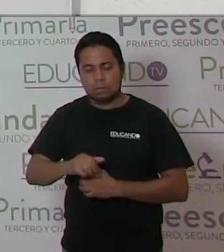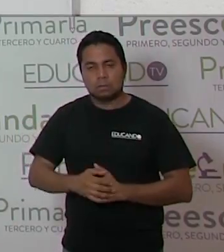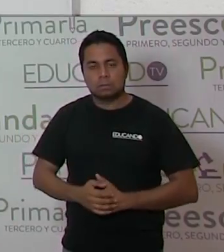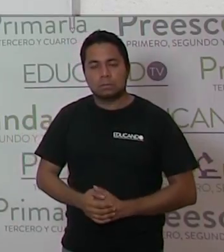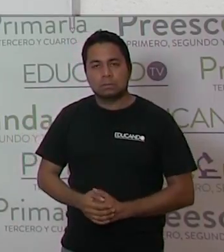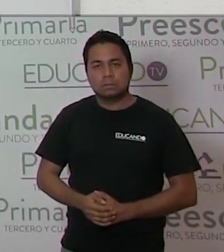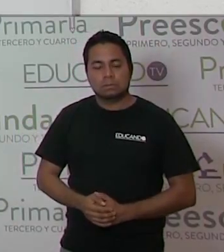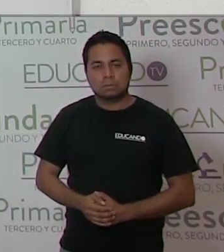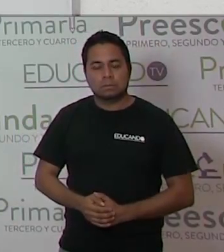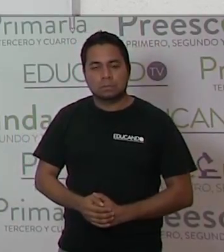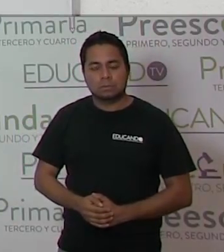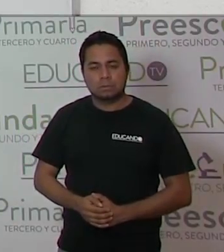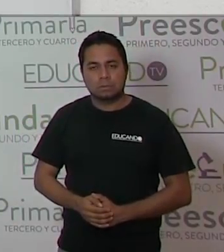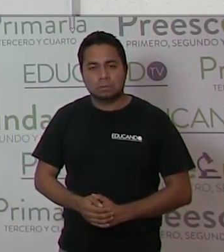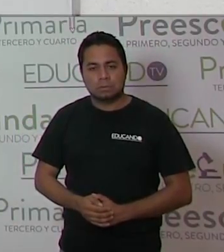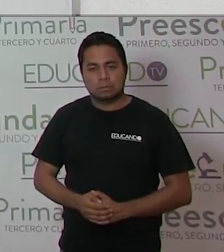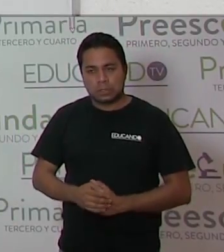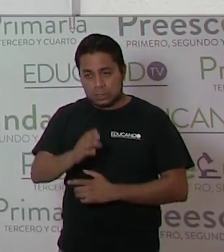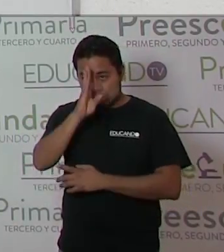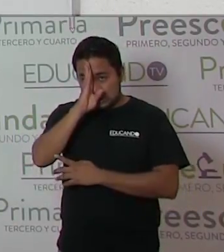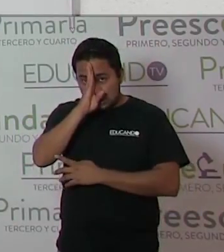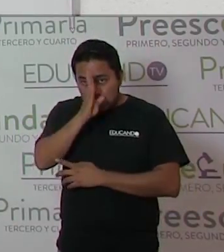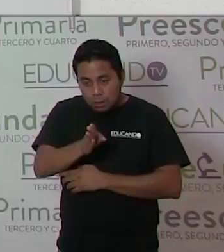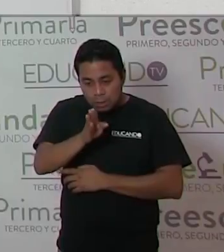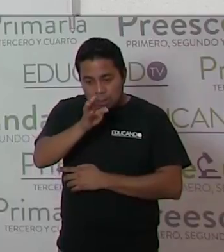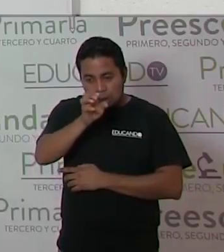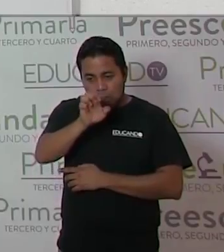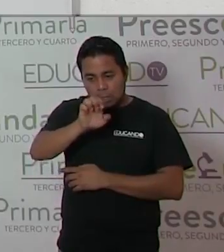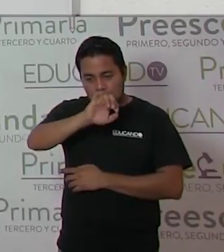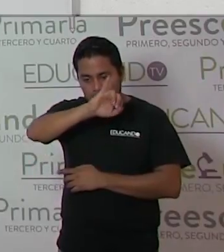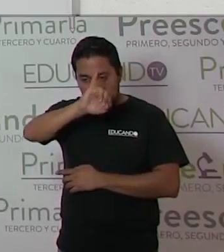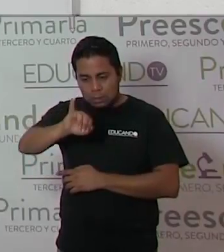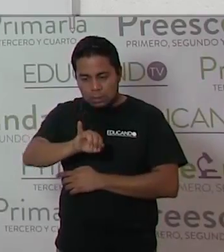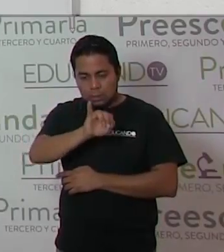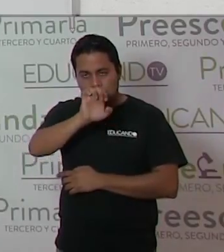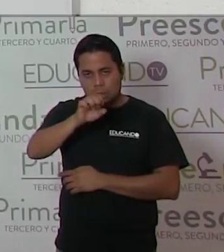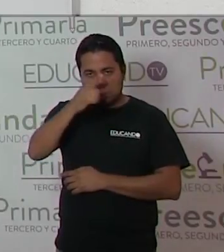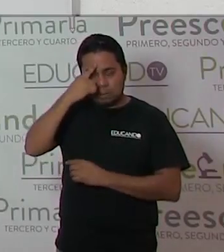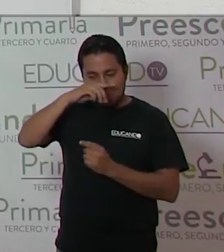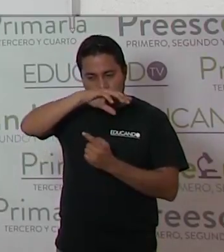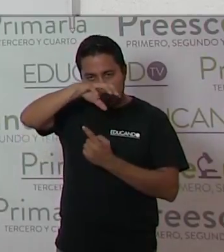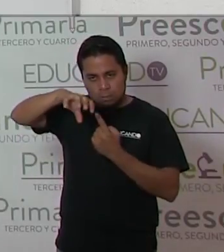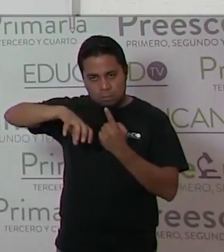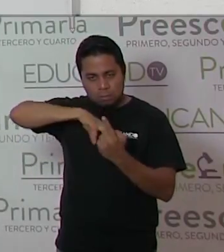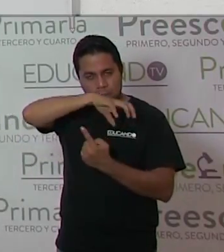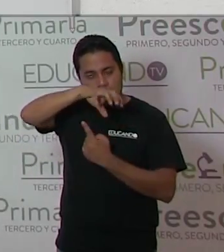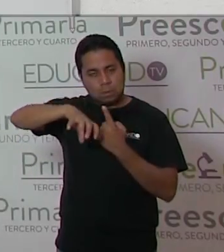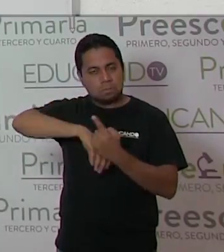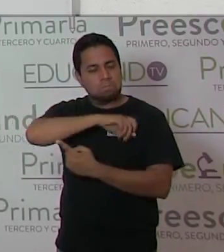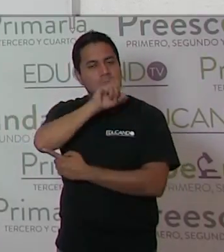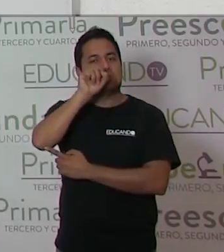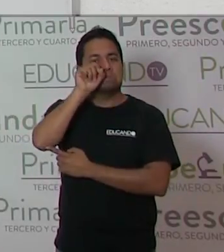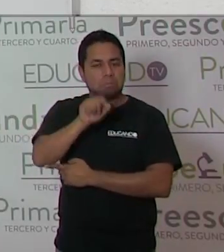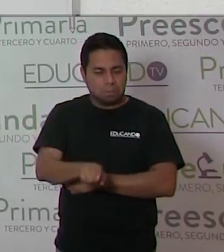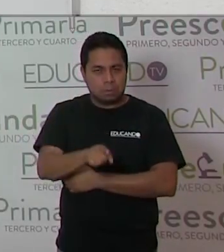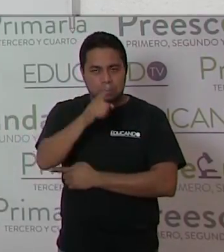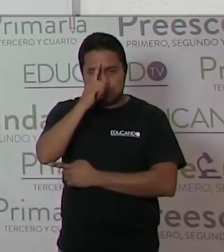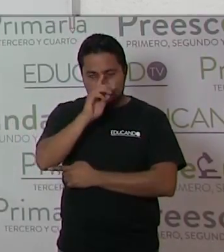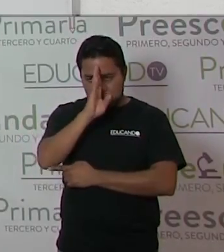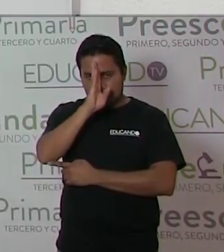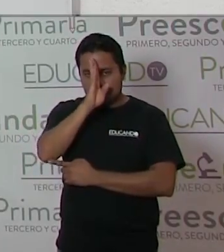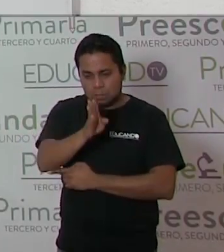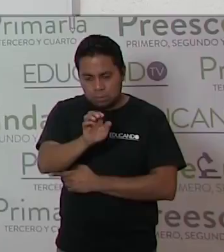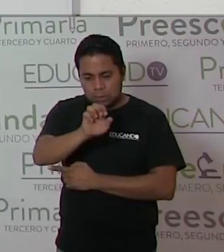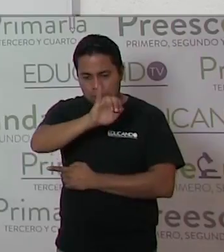circunferencia. El eje de rotación, pues va a ser el mismo que el